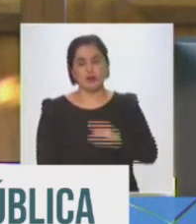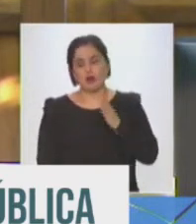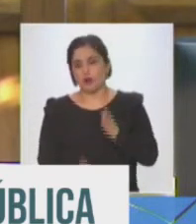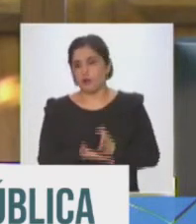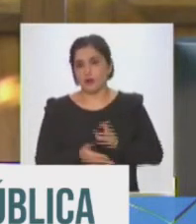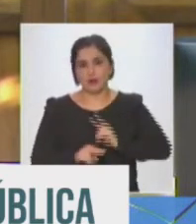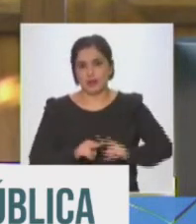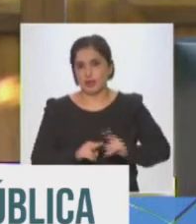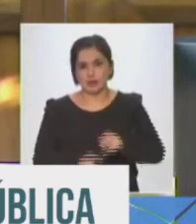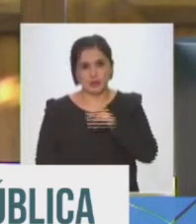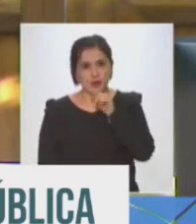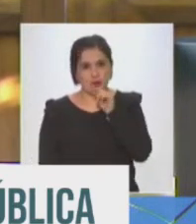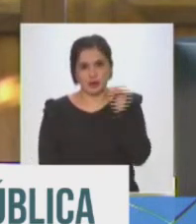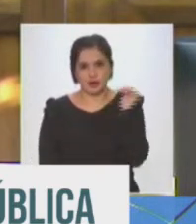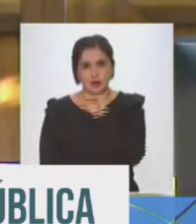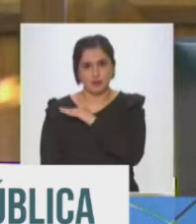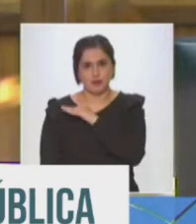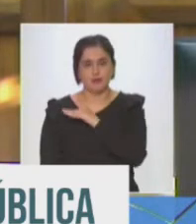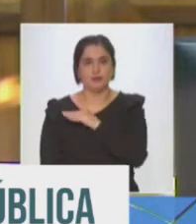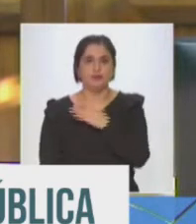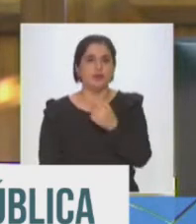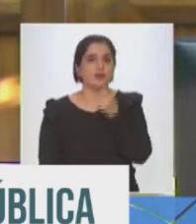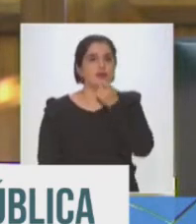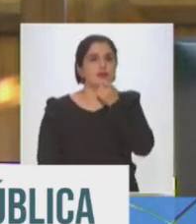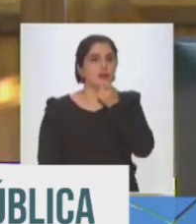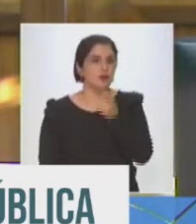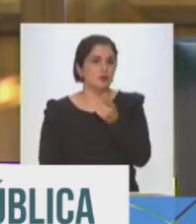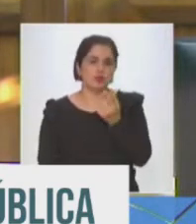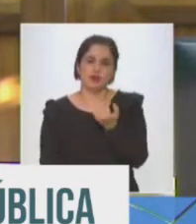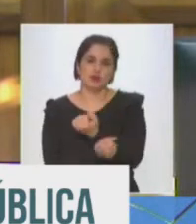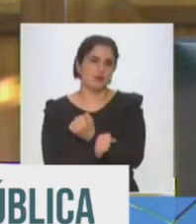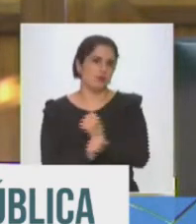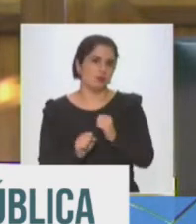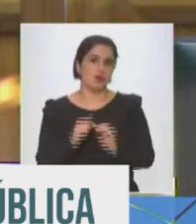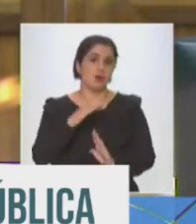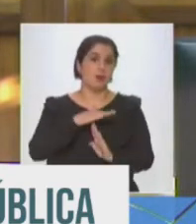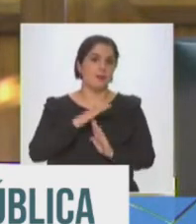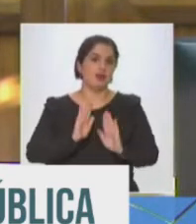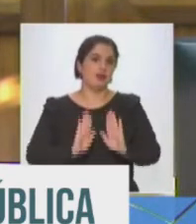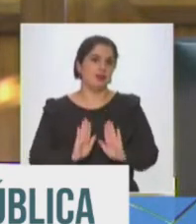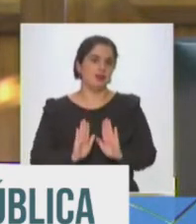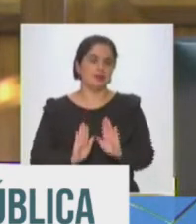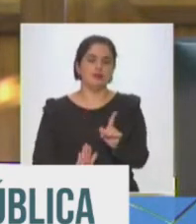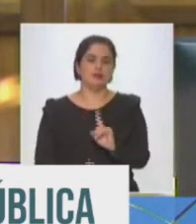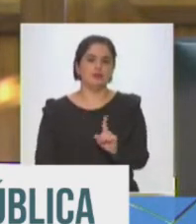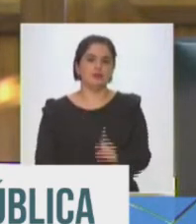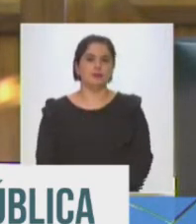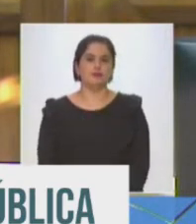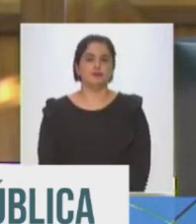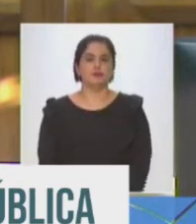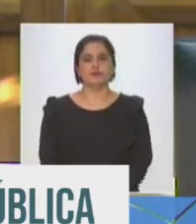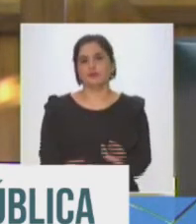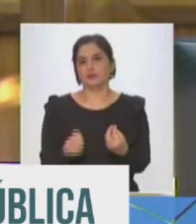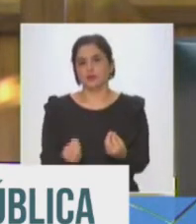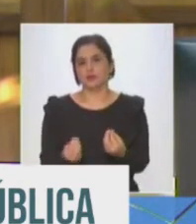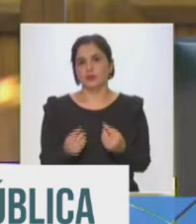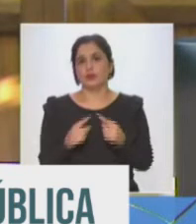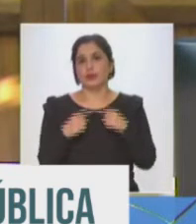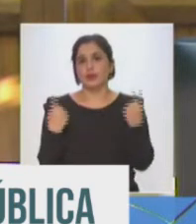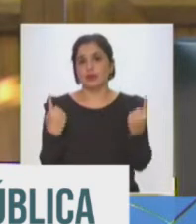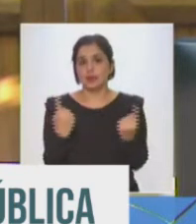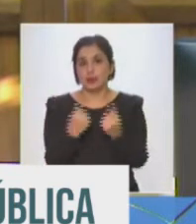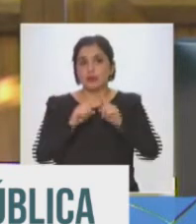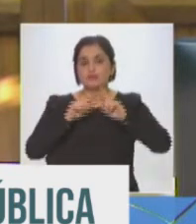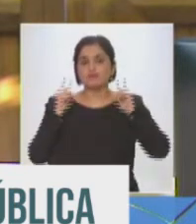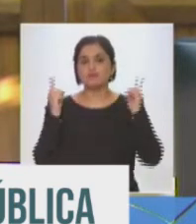en los que invirtió presuntamente la familia de Piñera durante su primer gobierno entre 2010 y 2014. Recordemos que el fiscal nacional